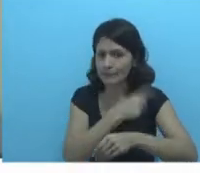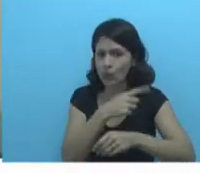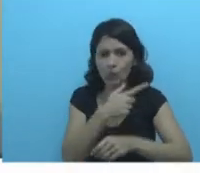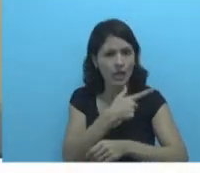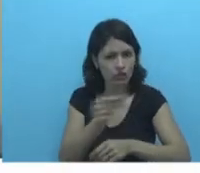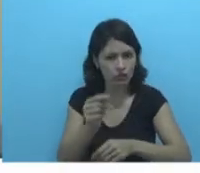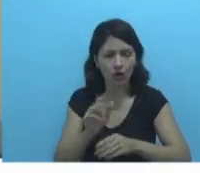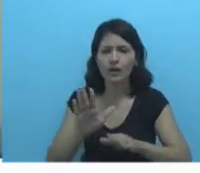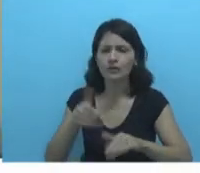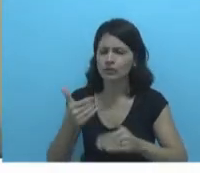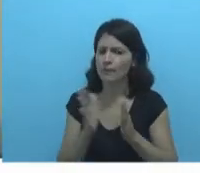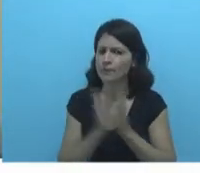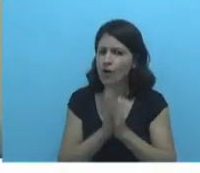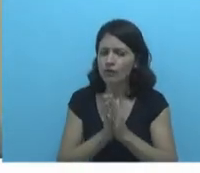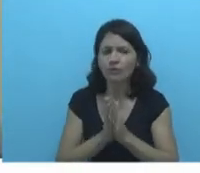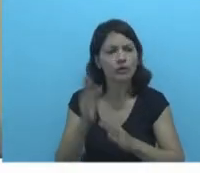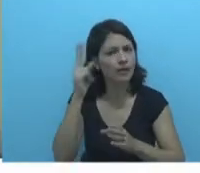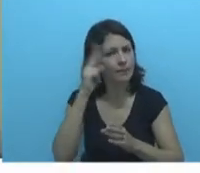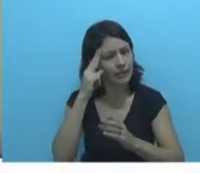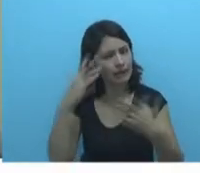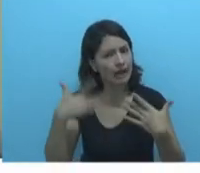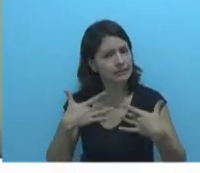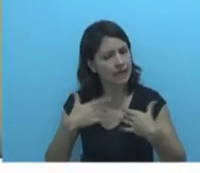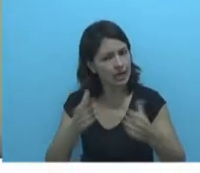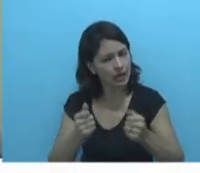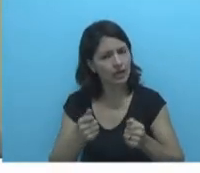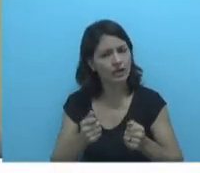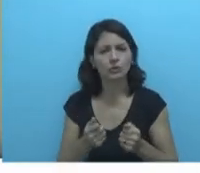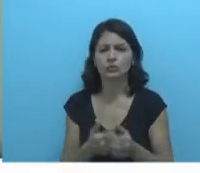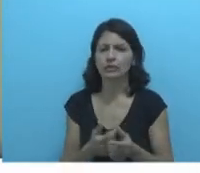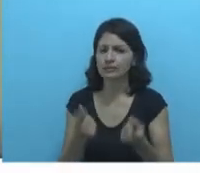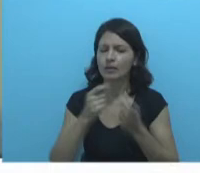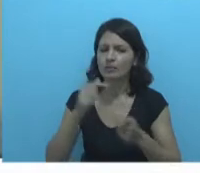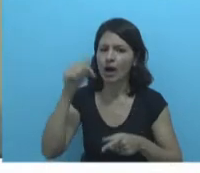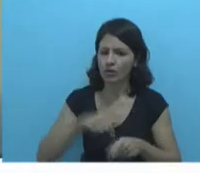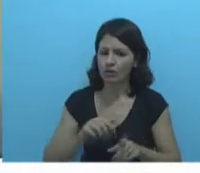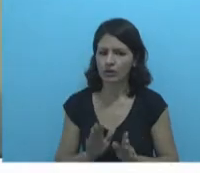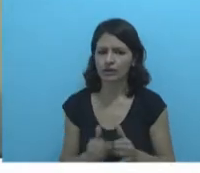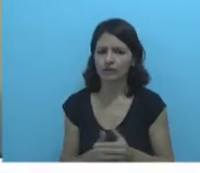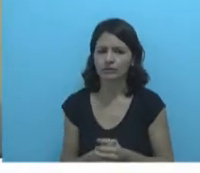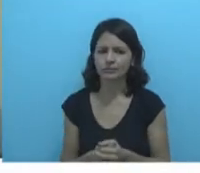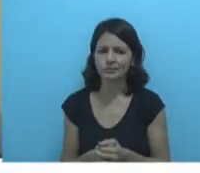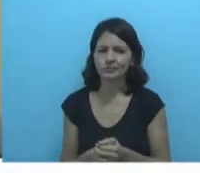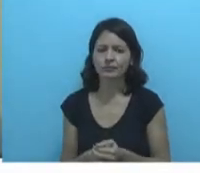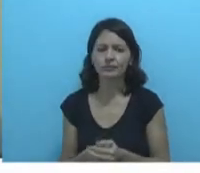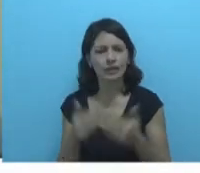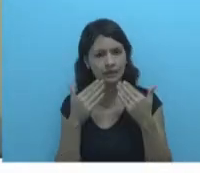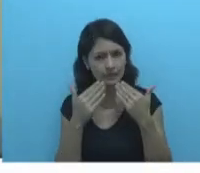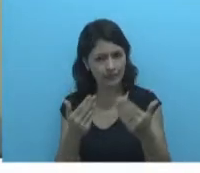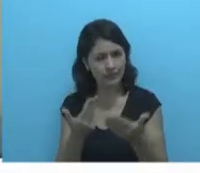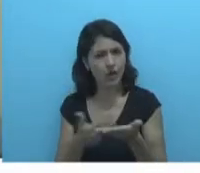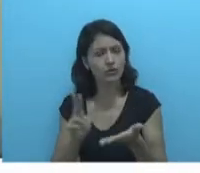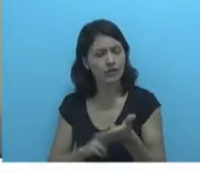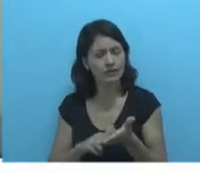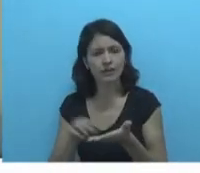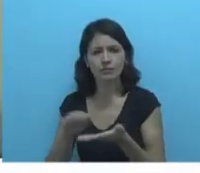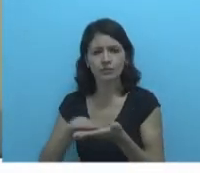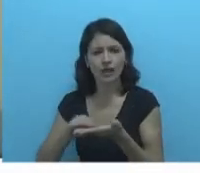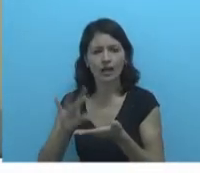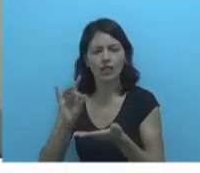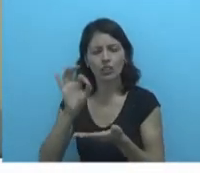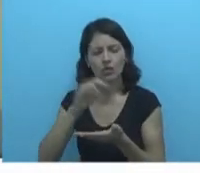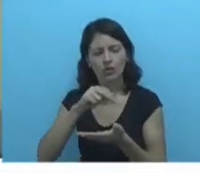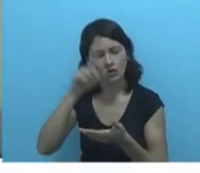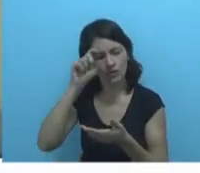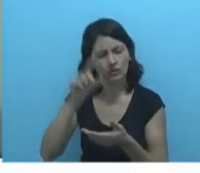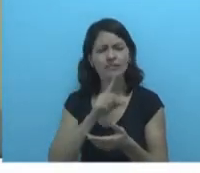tomemos la salud como corresponde. Si no lo hacemos en este momento de pandemia, ¿cuándo lo vamos a hacer? Agradezco nuevamente las palabras de Agustina y de cada